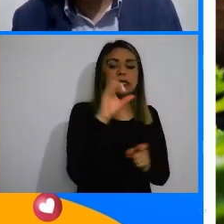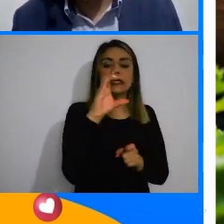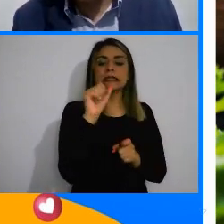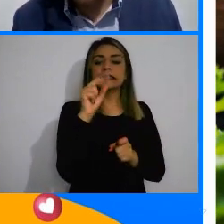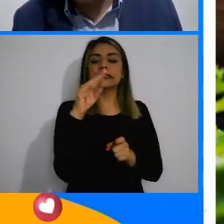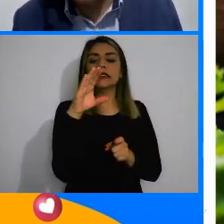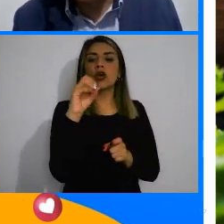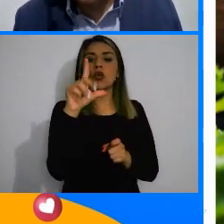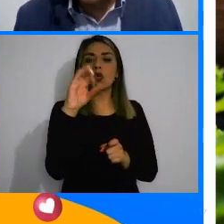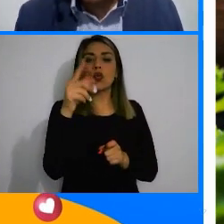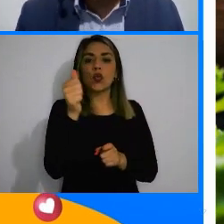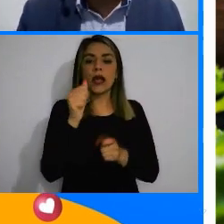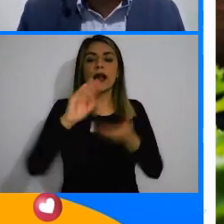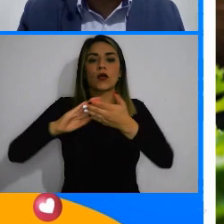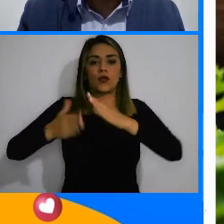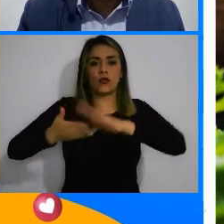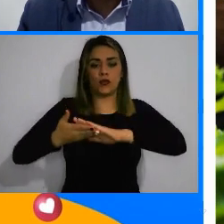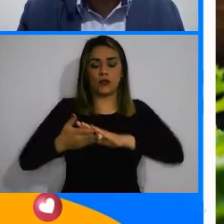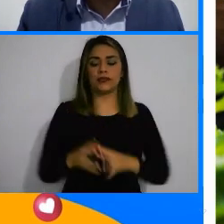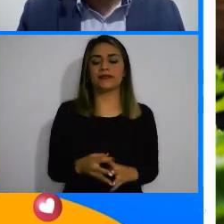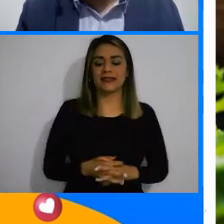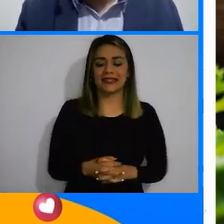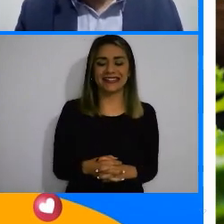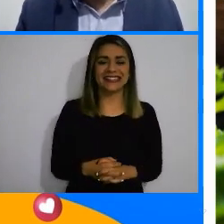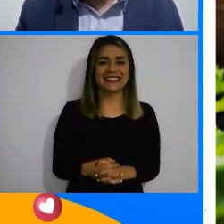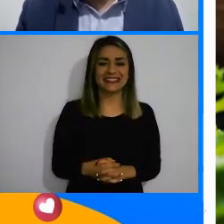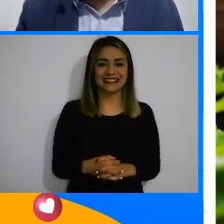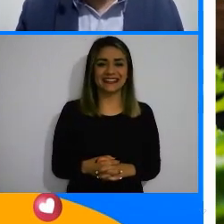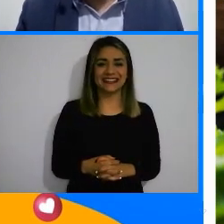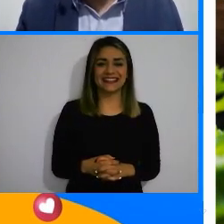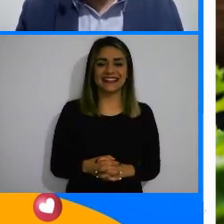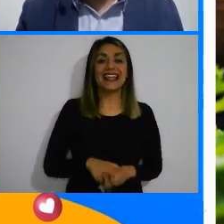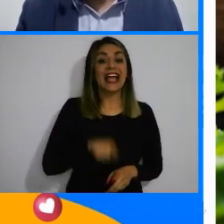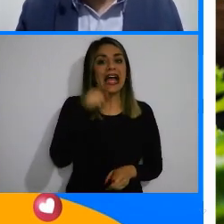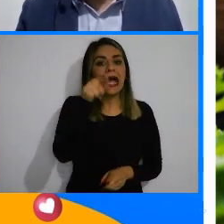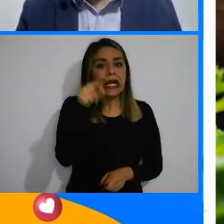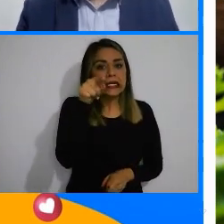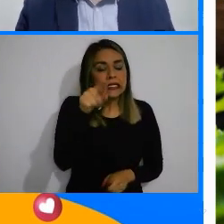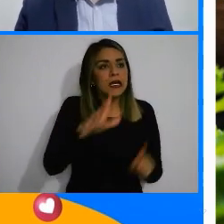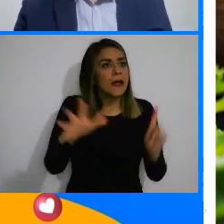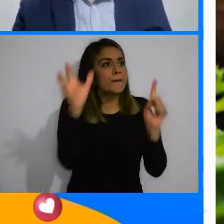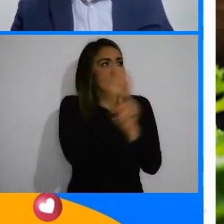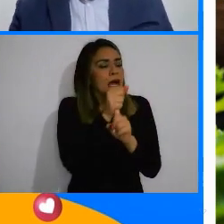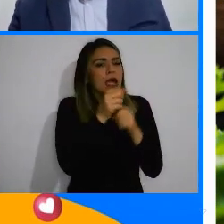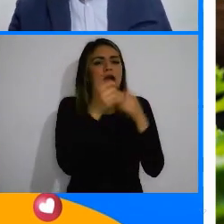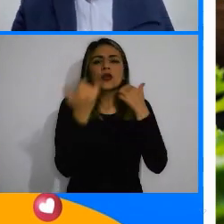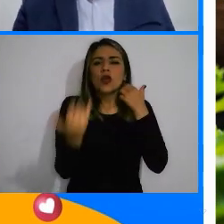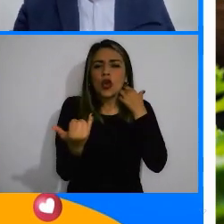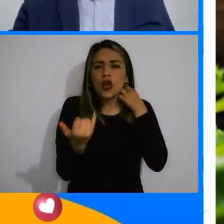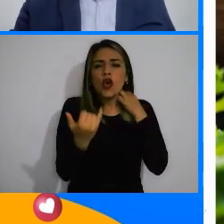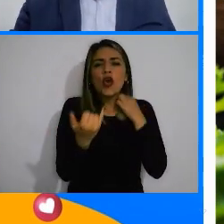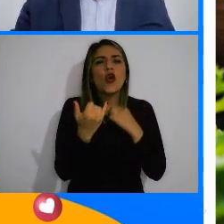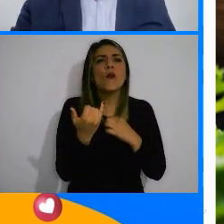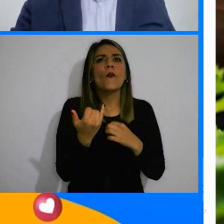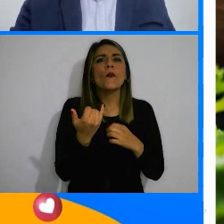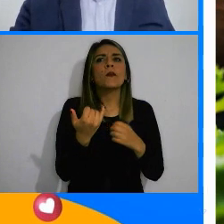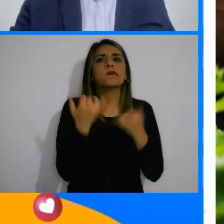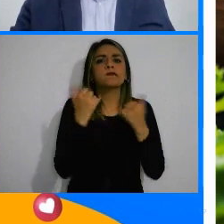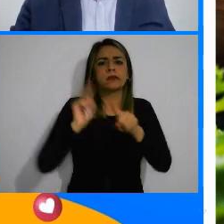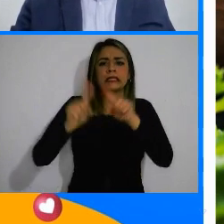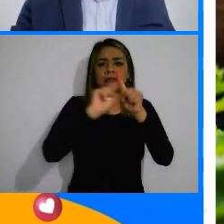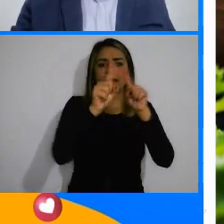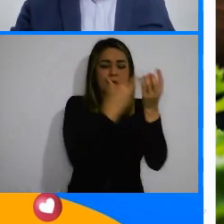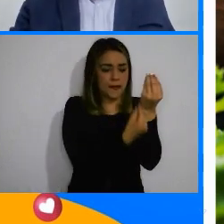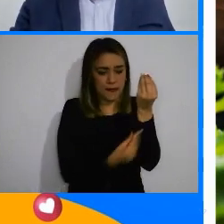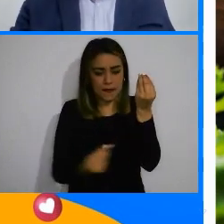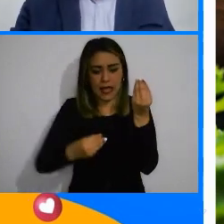de comunidades. De ahí entonces que ustedes van a encontrar, ¿sí? Varias divisiones de